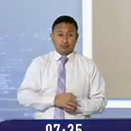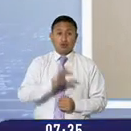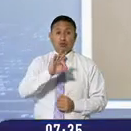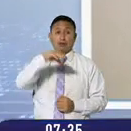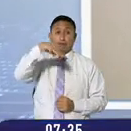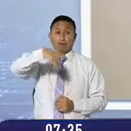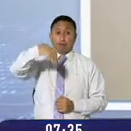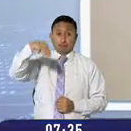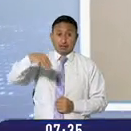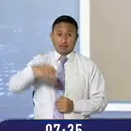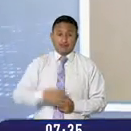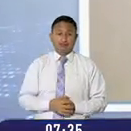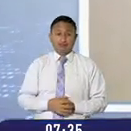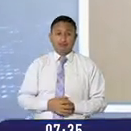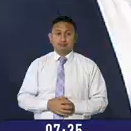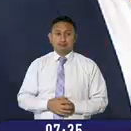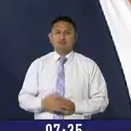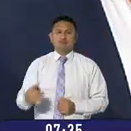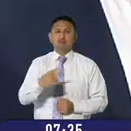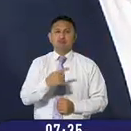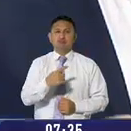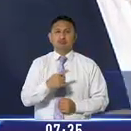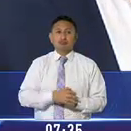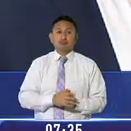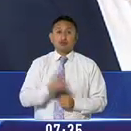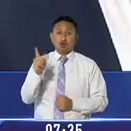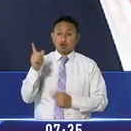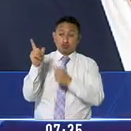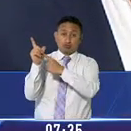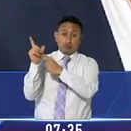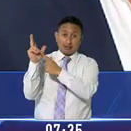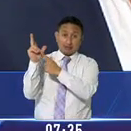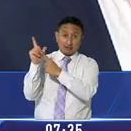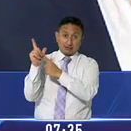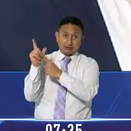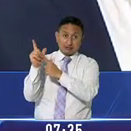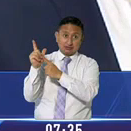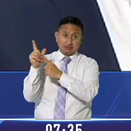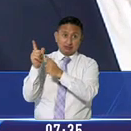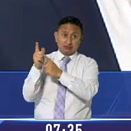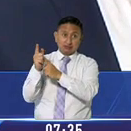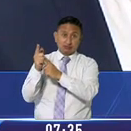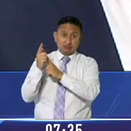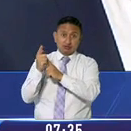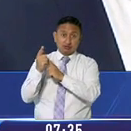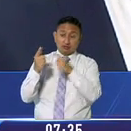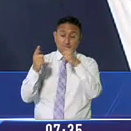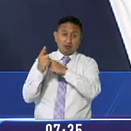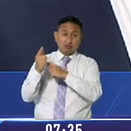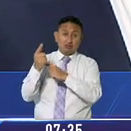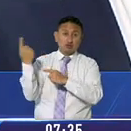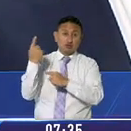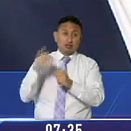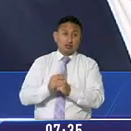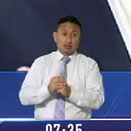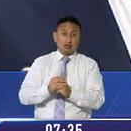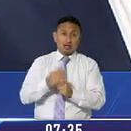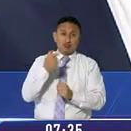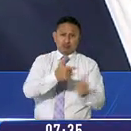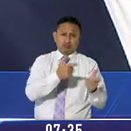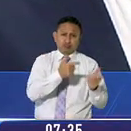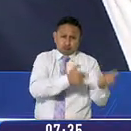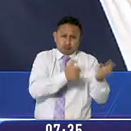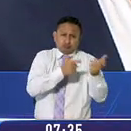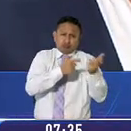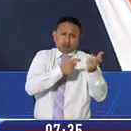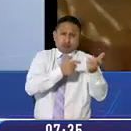¿Qué significa? Automática, que cuando usted sale el gatillo, sale en ráfaga